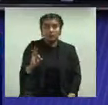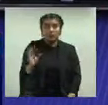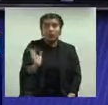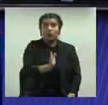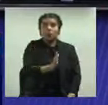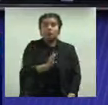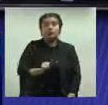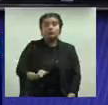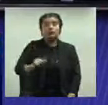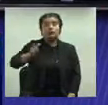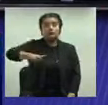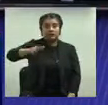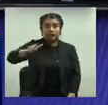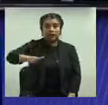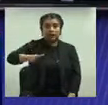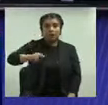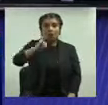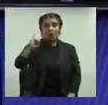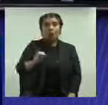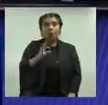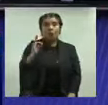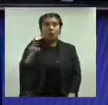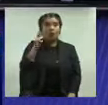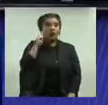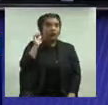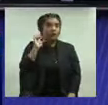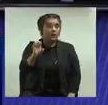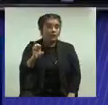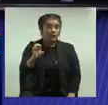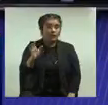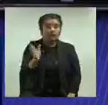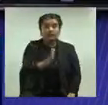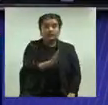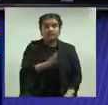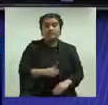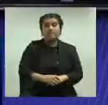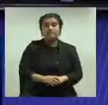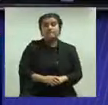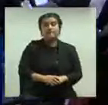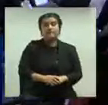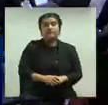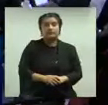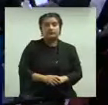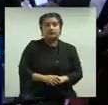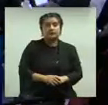Brán. Licenciado Jorge Adalberto Cano Villatoro.